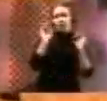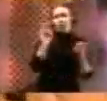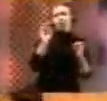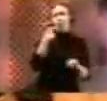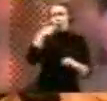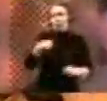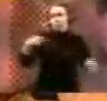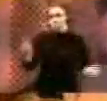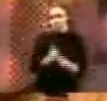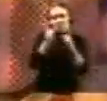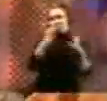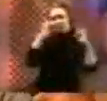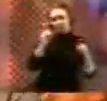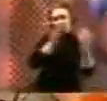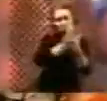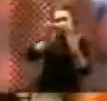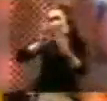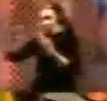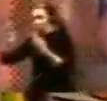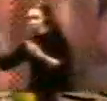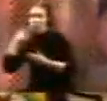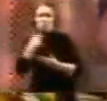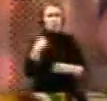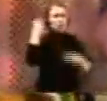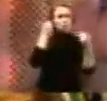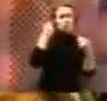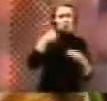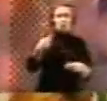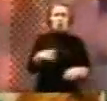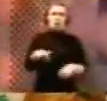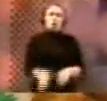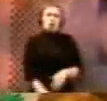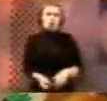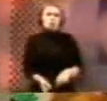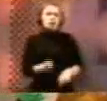me importa que el vecino me coja prestado el